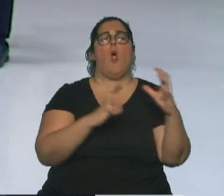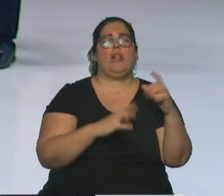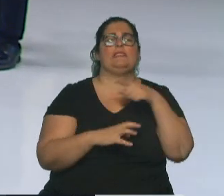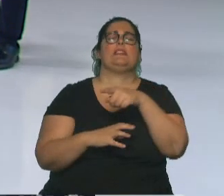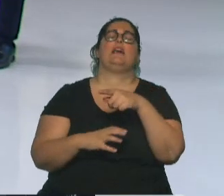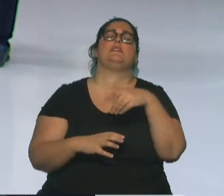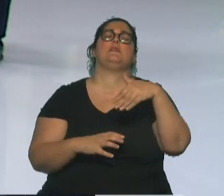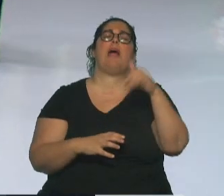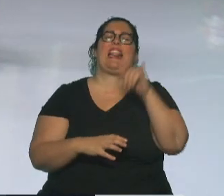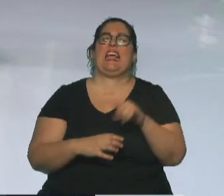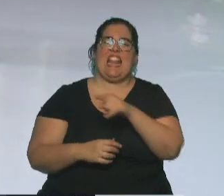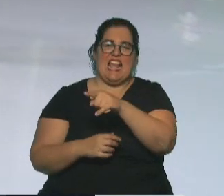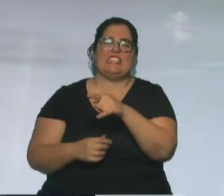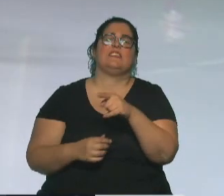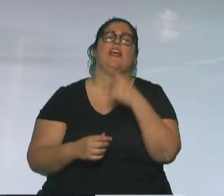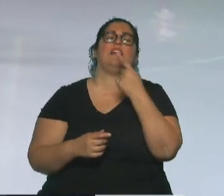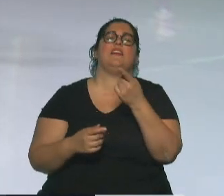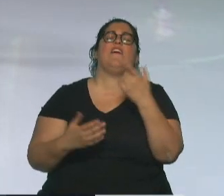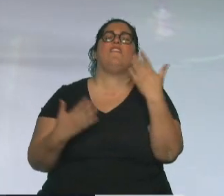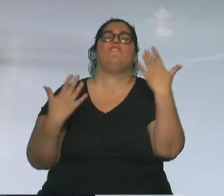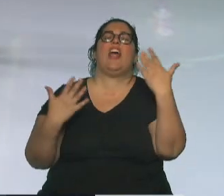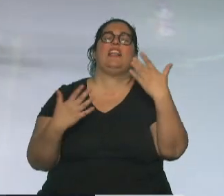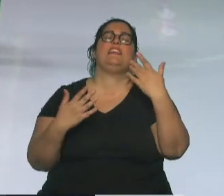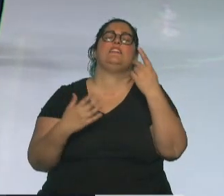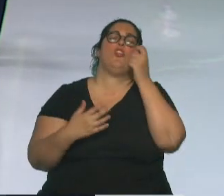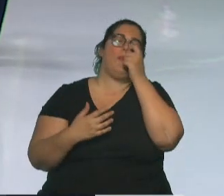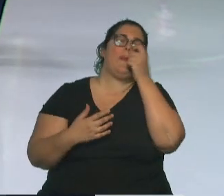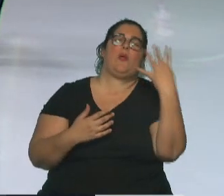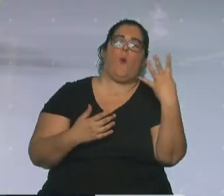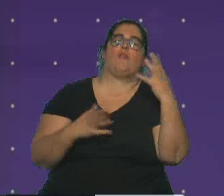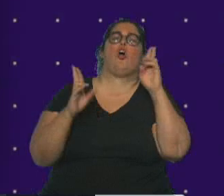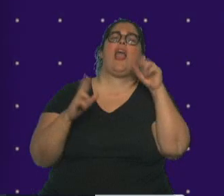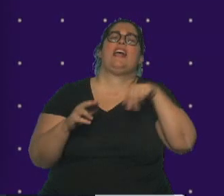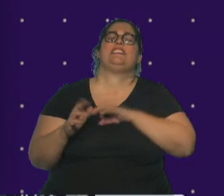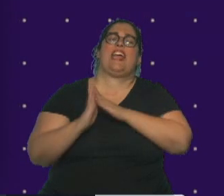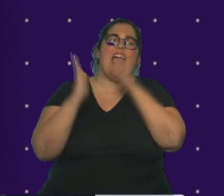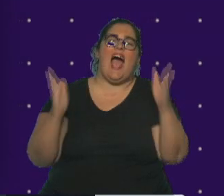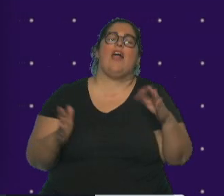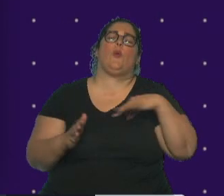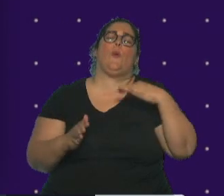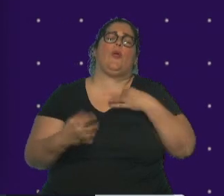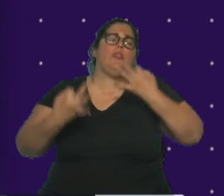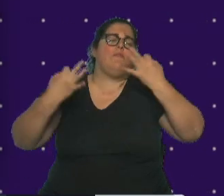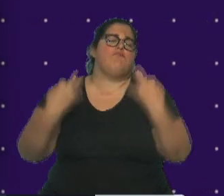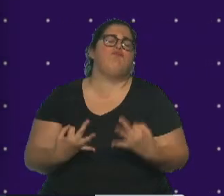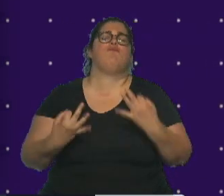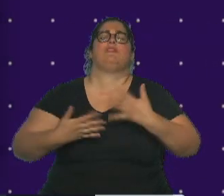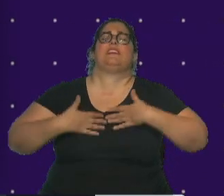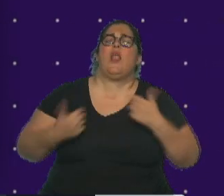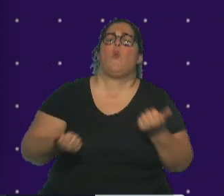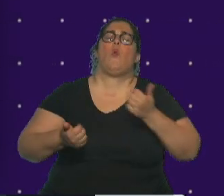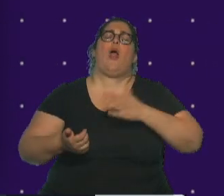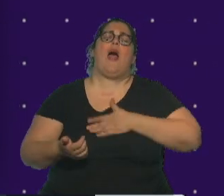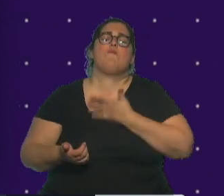Martínez, fíjate, feliz 2024, deseo que este año tengan una vida plena, llena de salud, amor